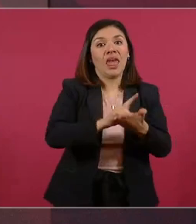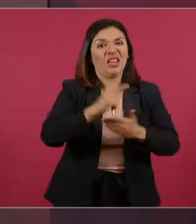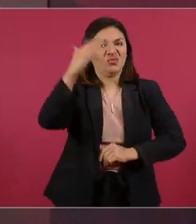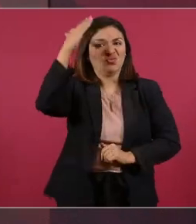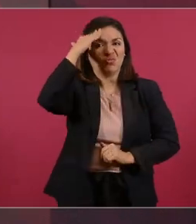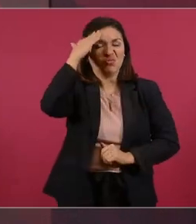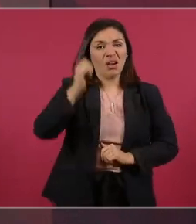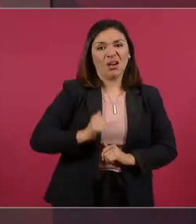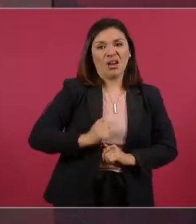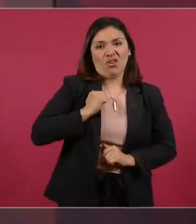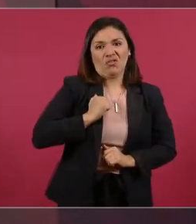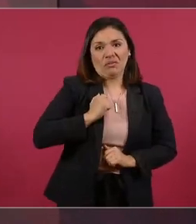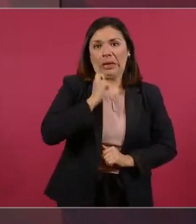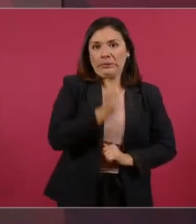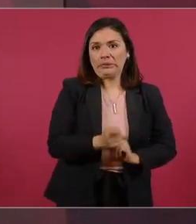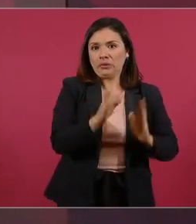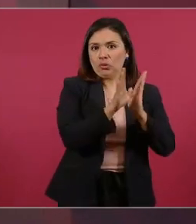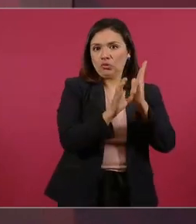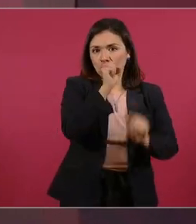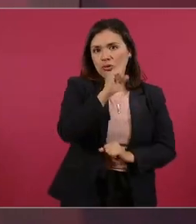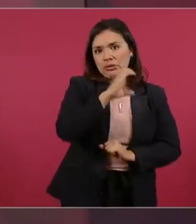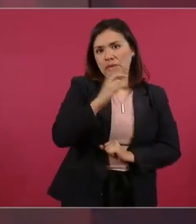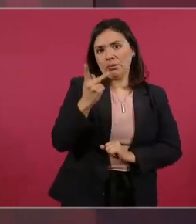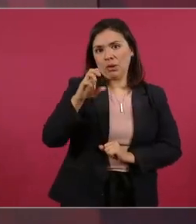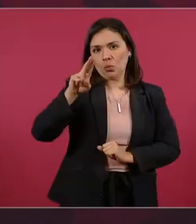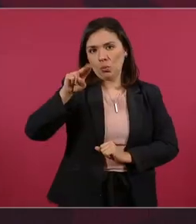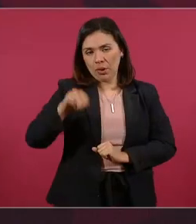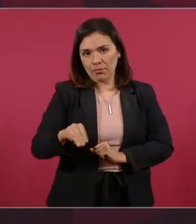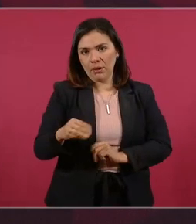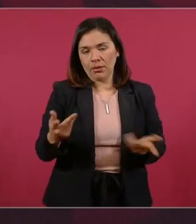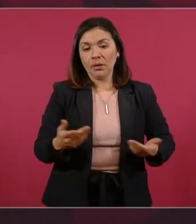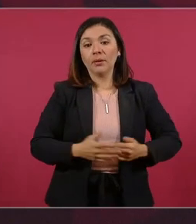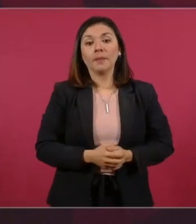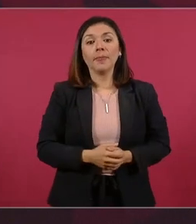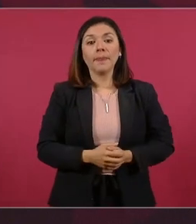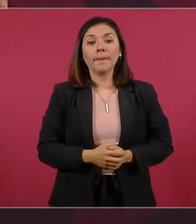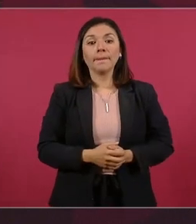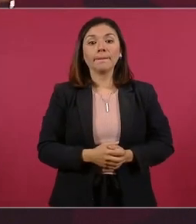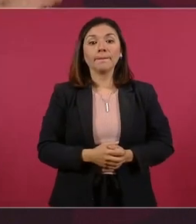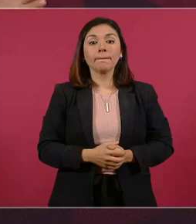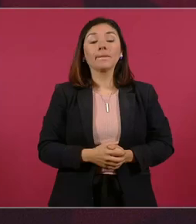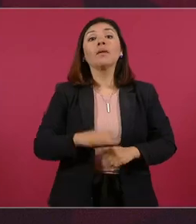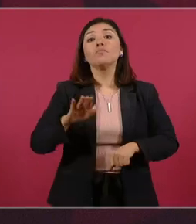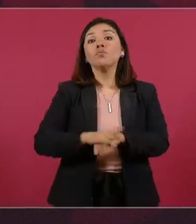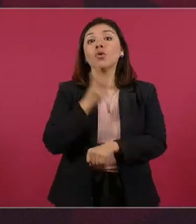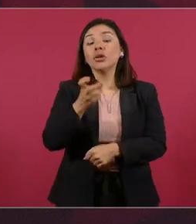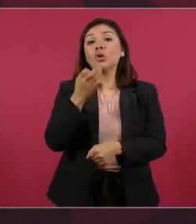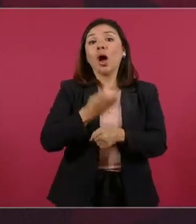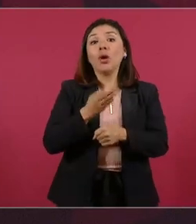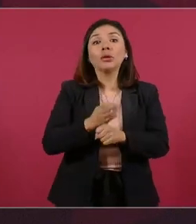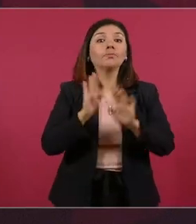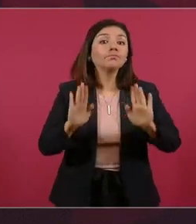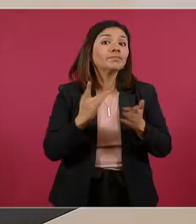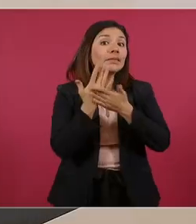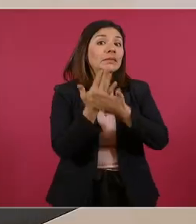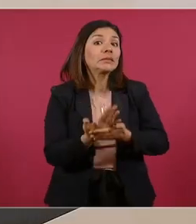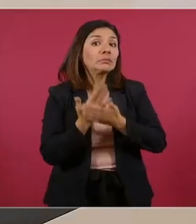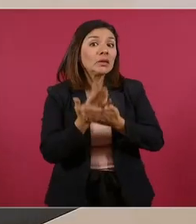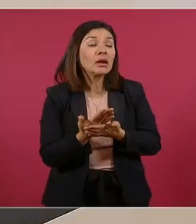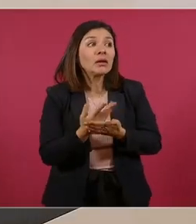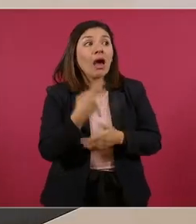leyes, que es la Constitución General de la República. Entonces hay que esperar a ver qué